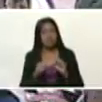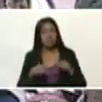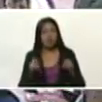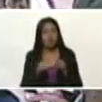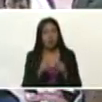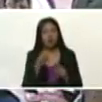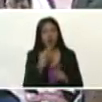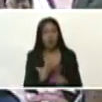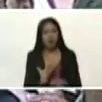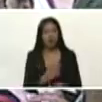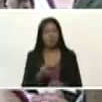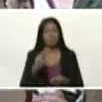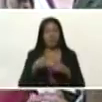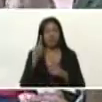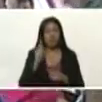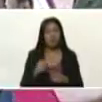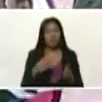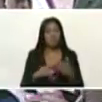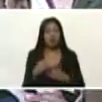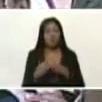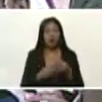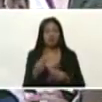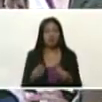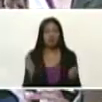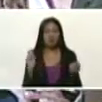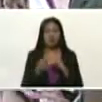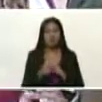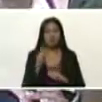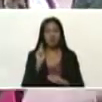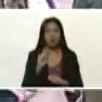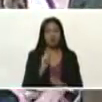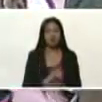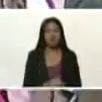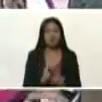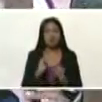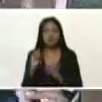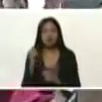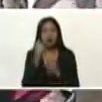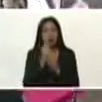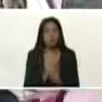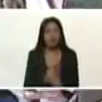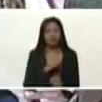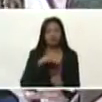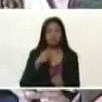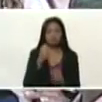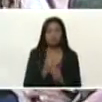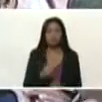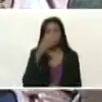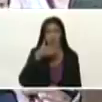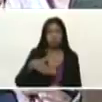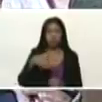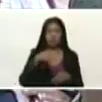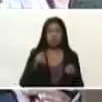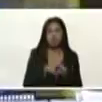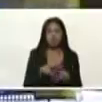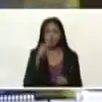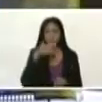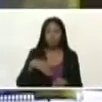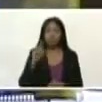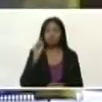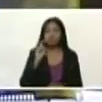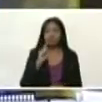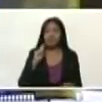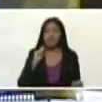lo bueno, pero también vamos a hacer los cambios necesarios que usted espera y que espera el pueblo. El pueblo necesita